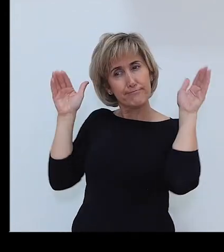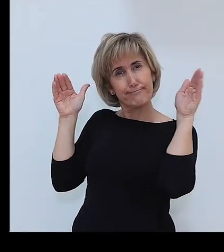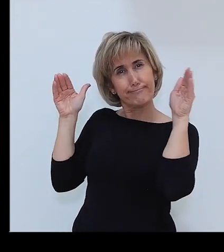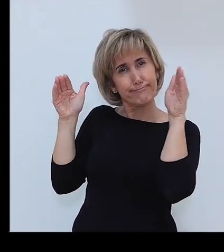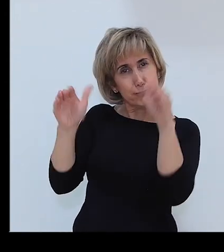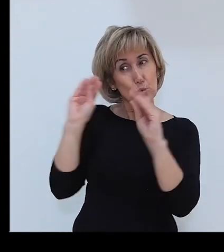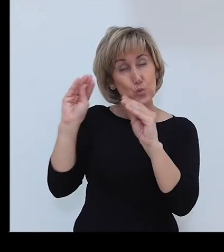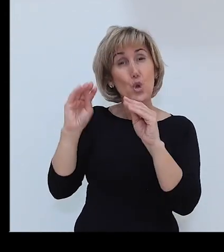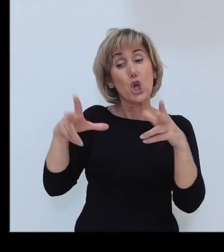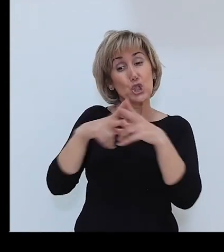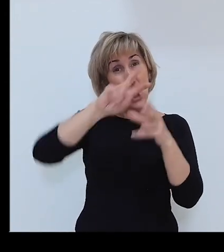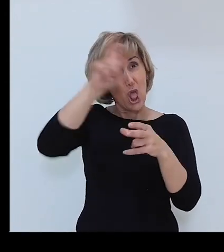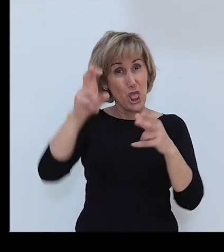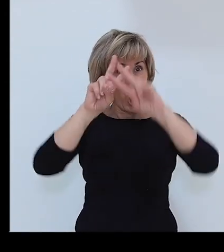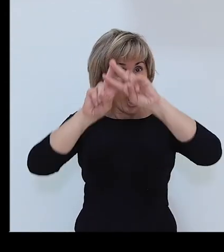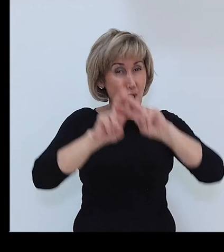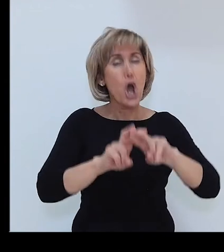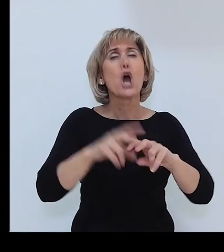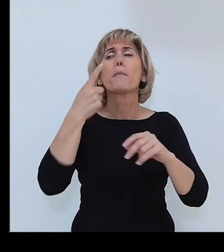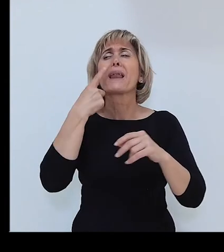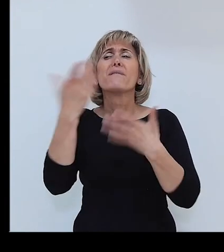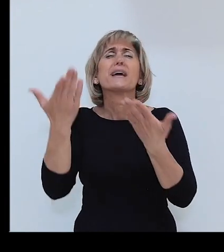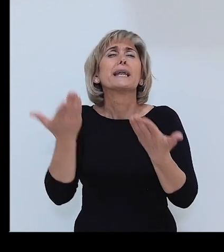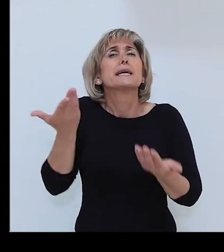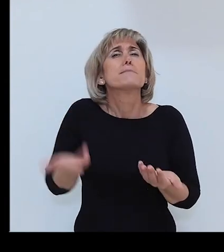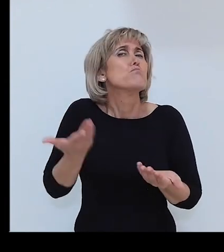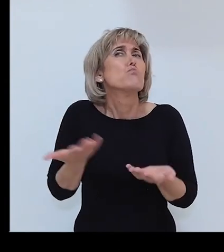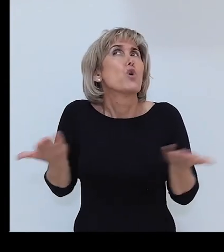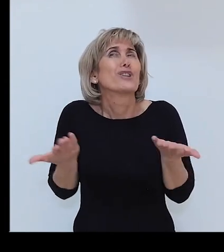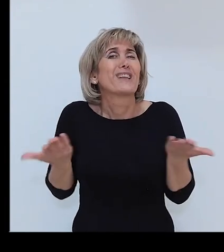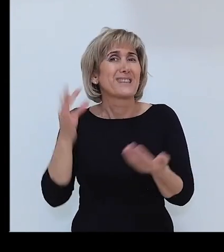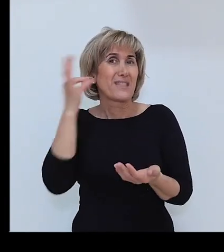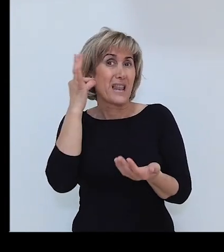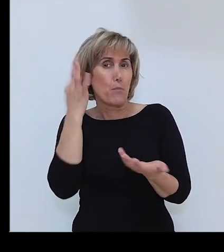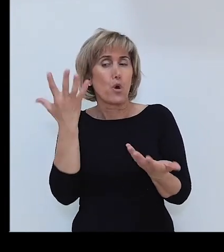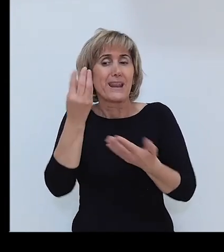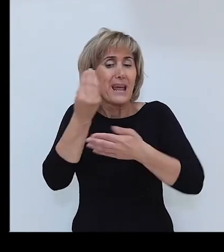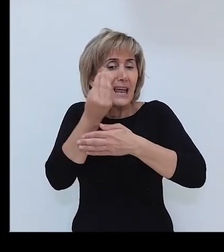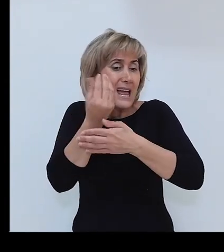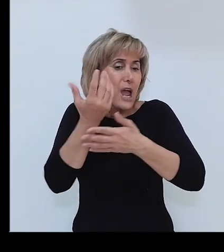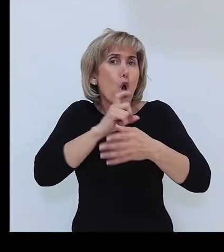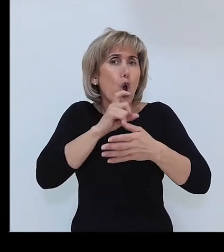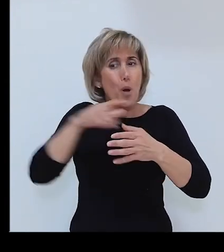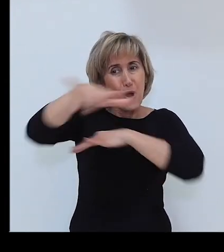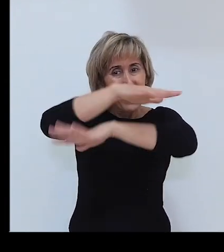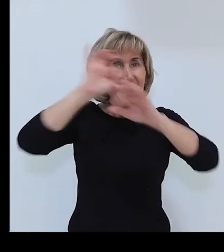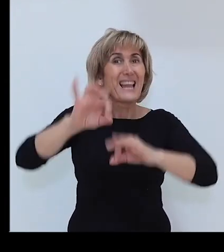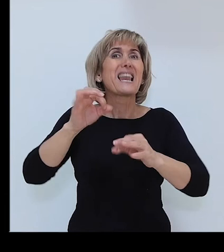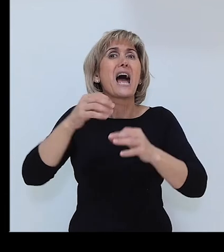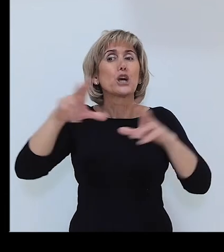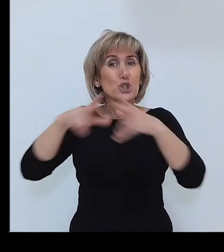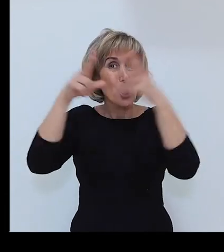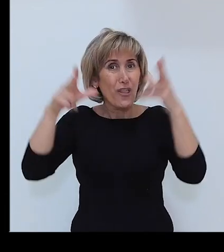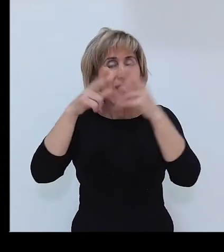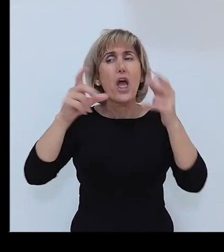preocupa y además, centra el enfoque sociológico en ver cuál es la importancia de las mujeres